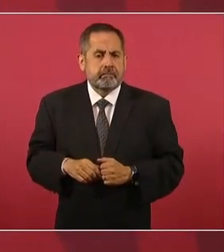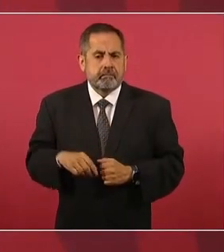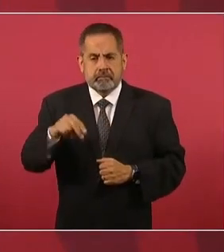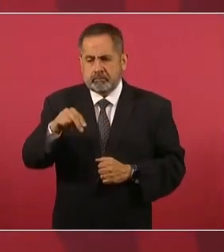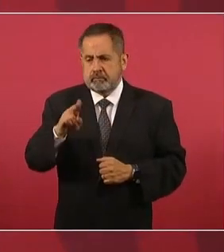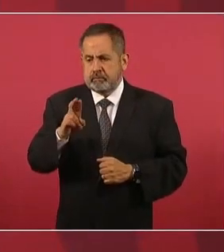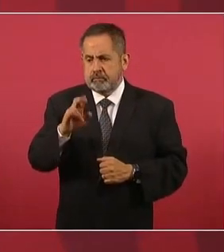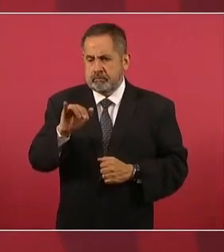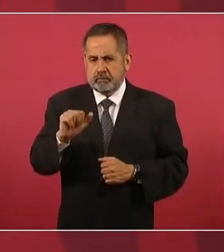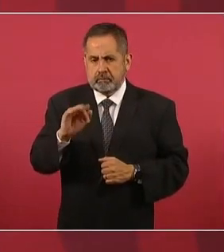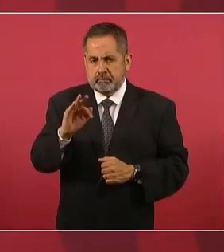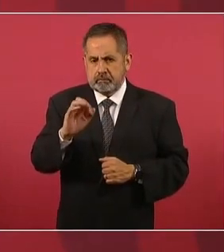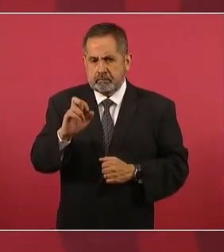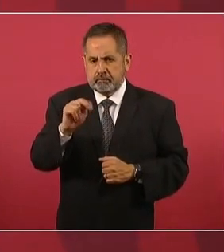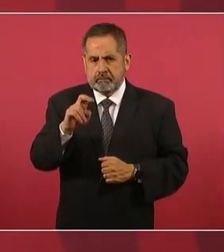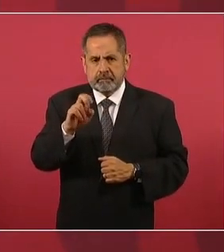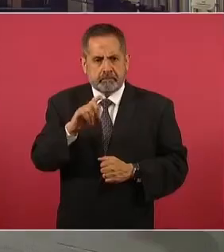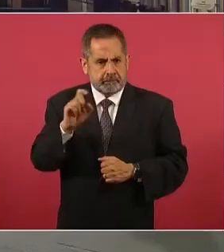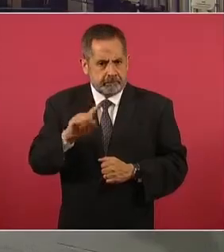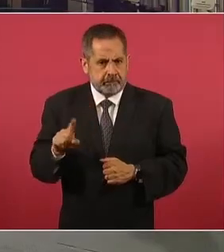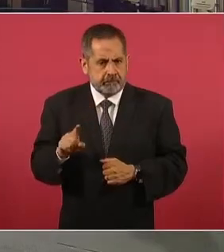Nuria Fernández,